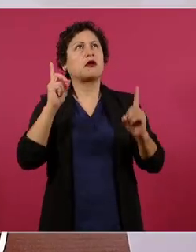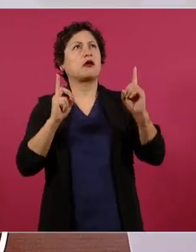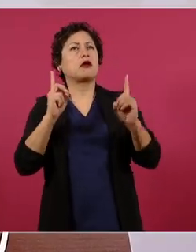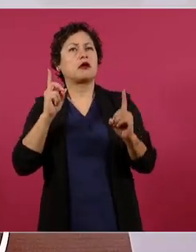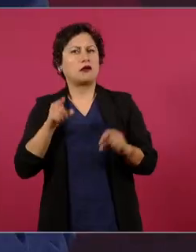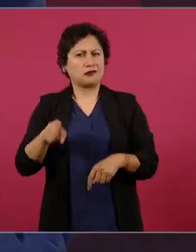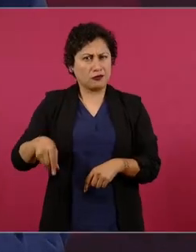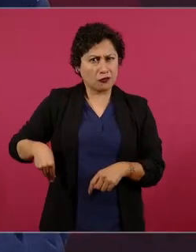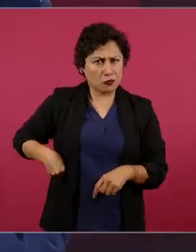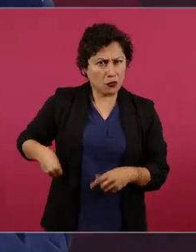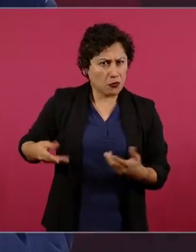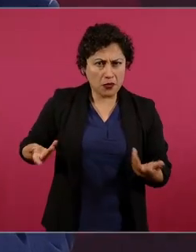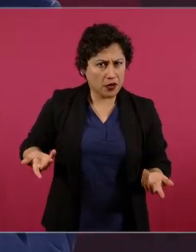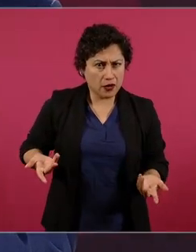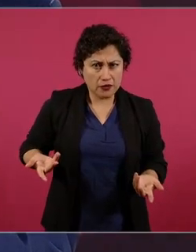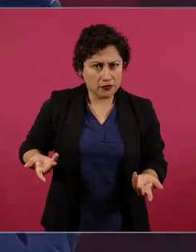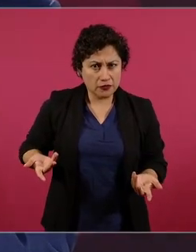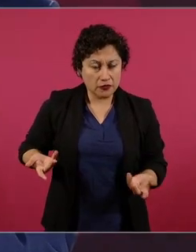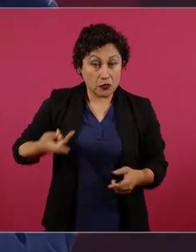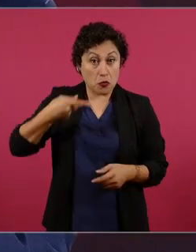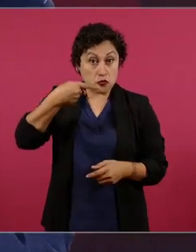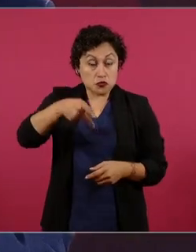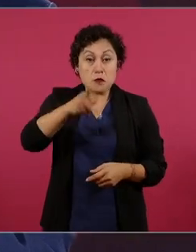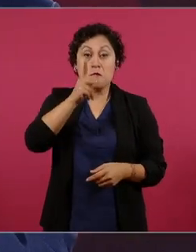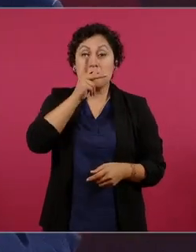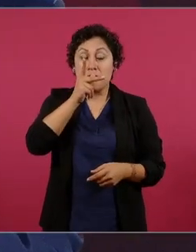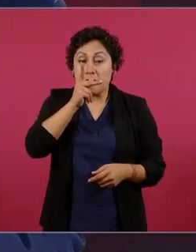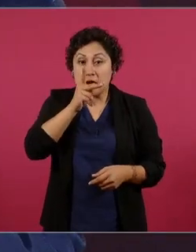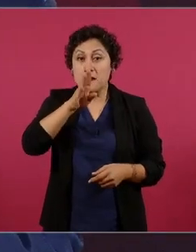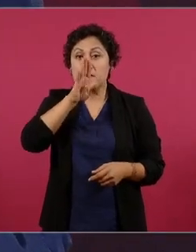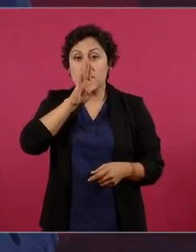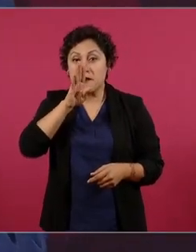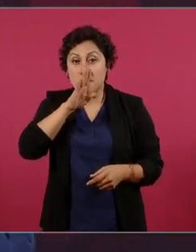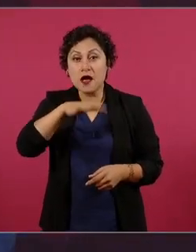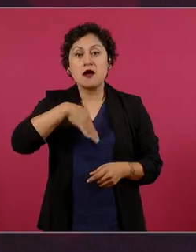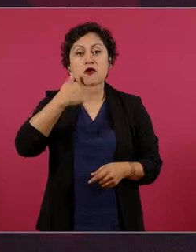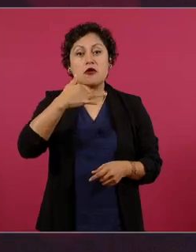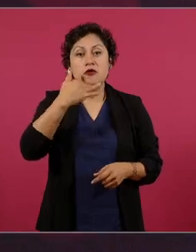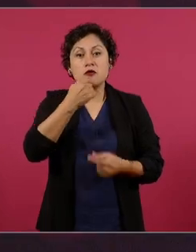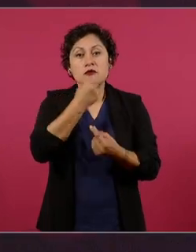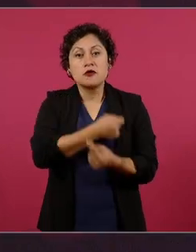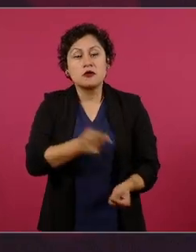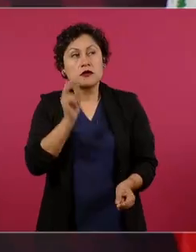de que sus papás sean